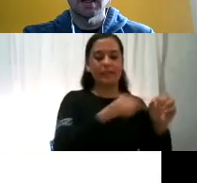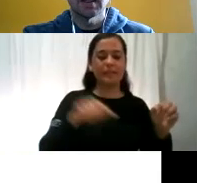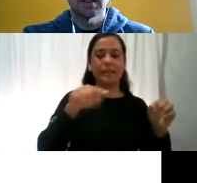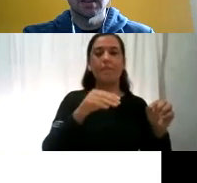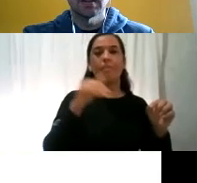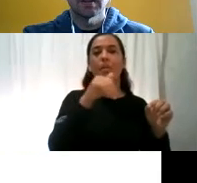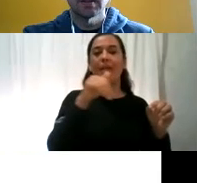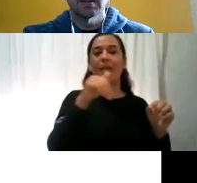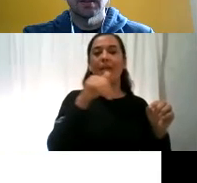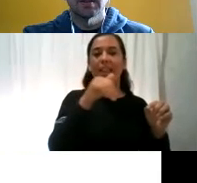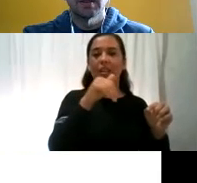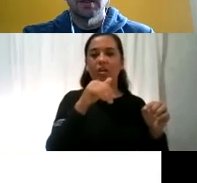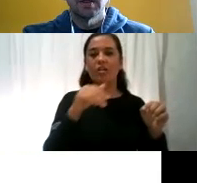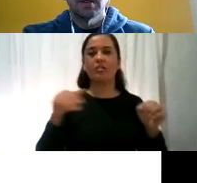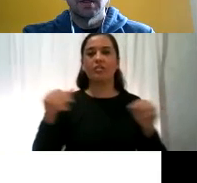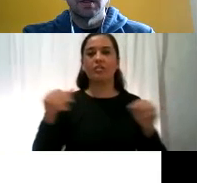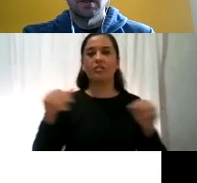esta